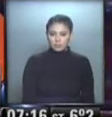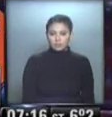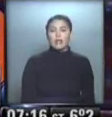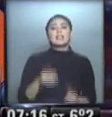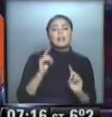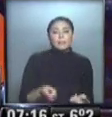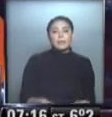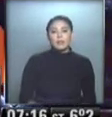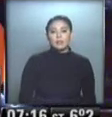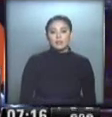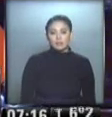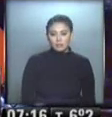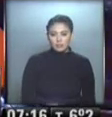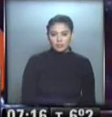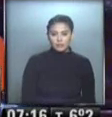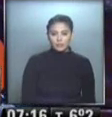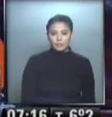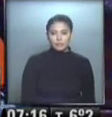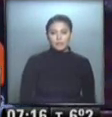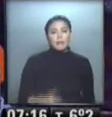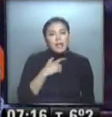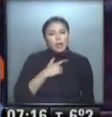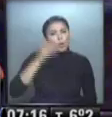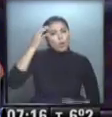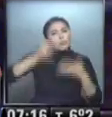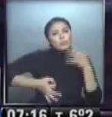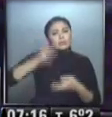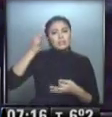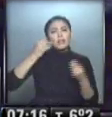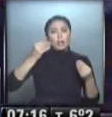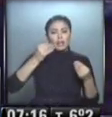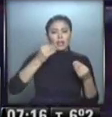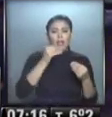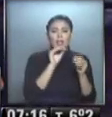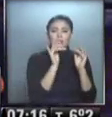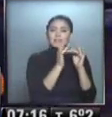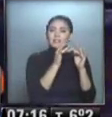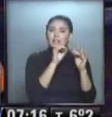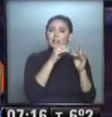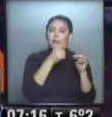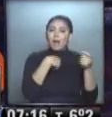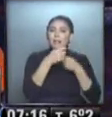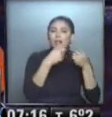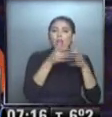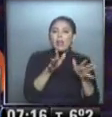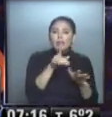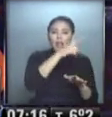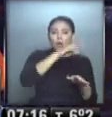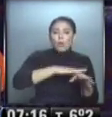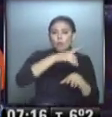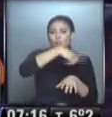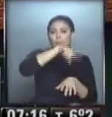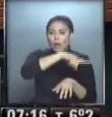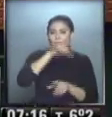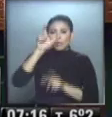Y también quiero que sea justicia con Mercado Libre, porque ellos hicieron entrar a los asesinos